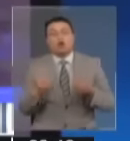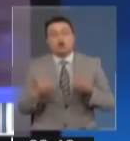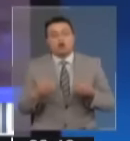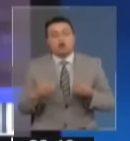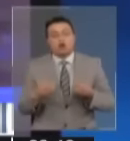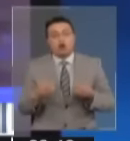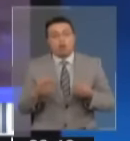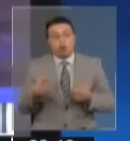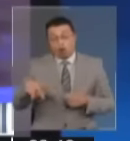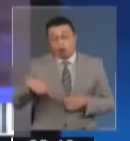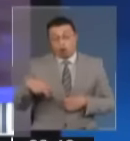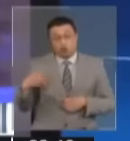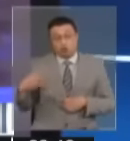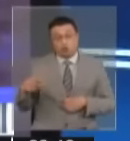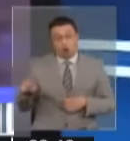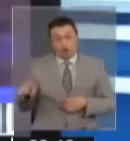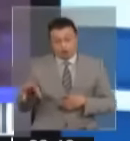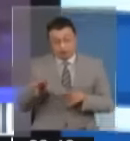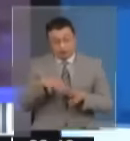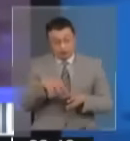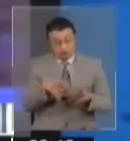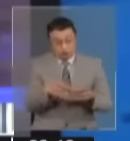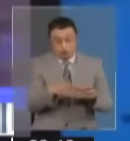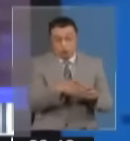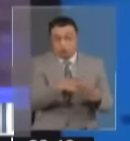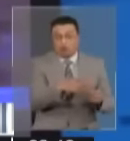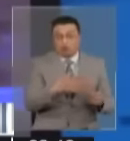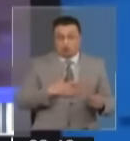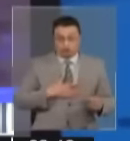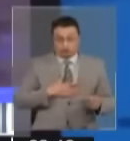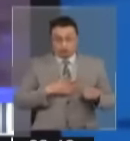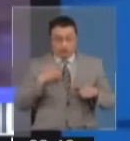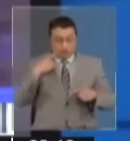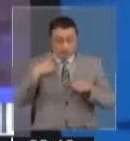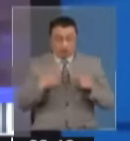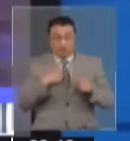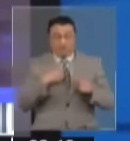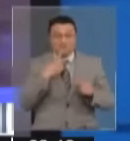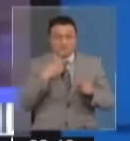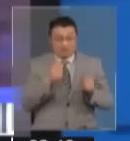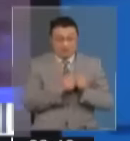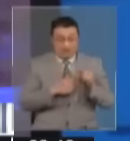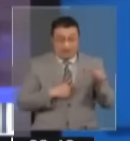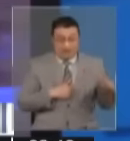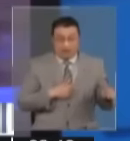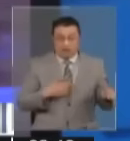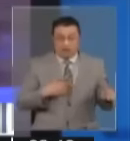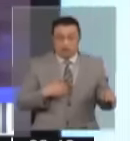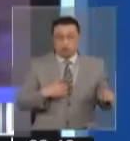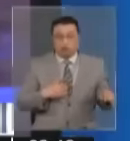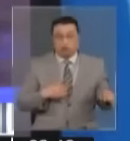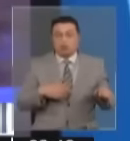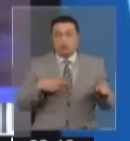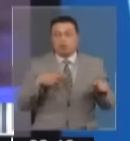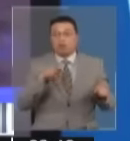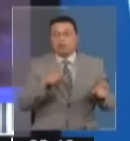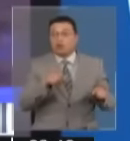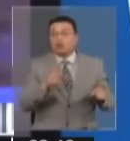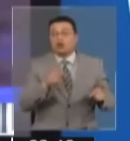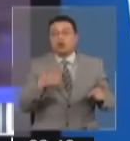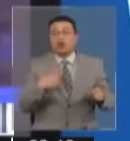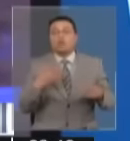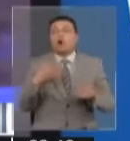los ñuñoínos de ese sector, del que yo me cuento históricamente, porque vivo con ellos, convivo con ellos y paso con ellos, no lo vayan a